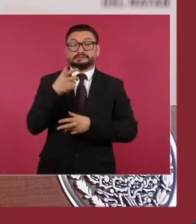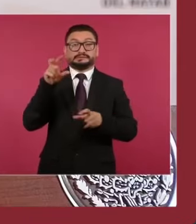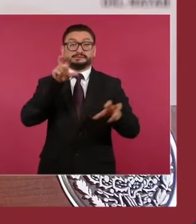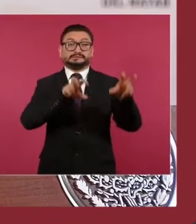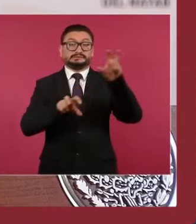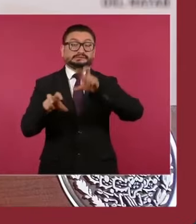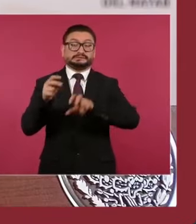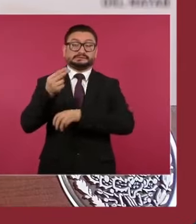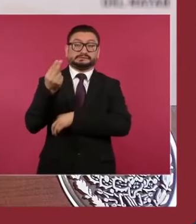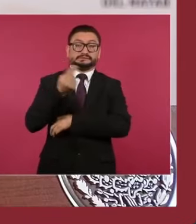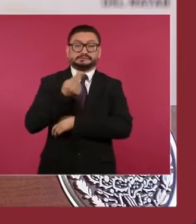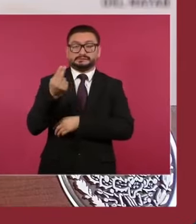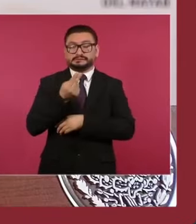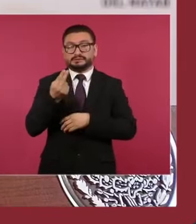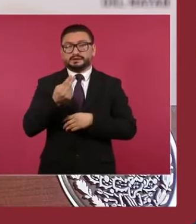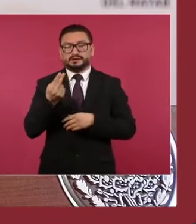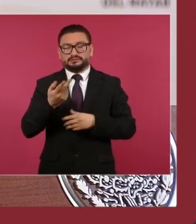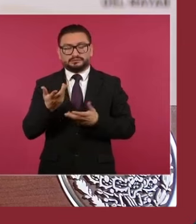aunque